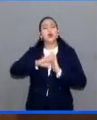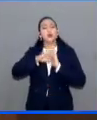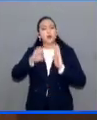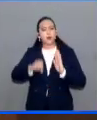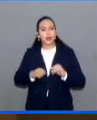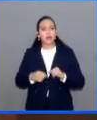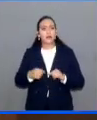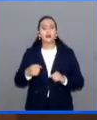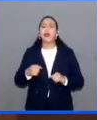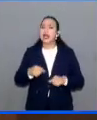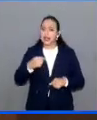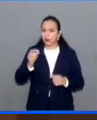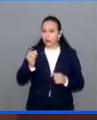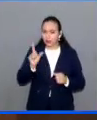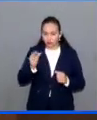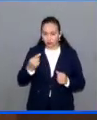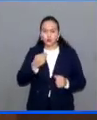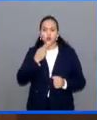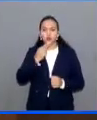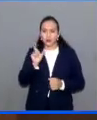todo eso, y ser un poco más